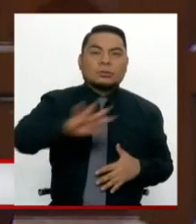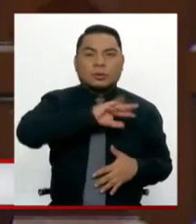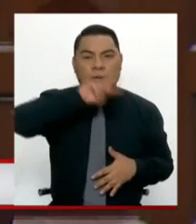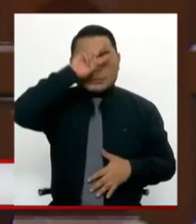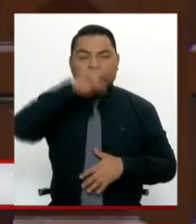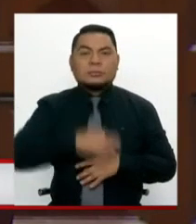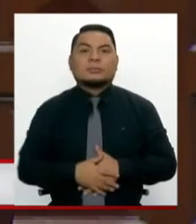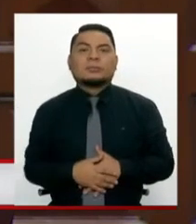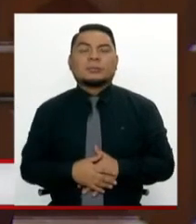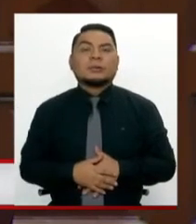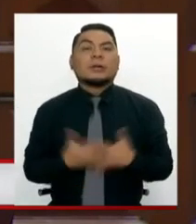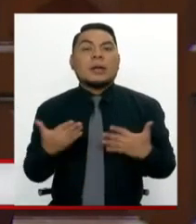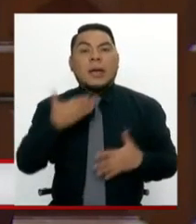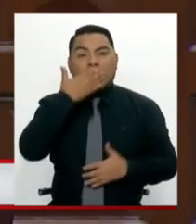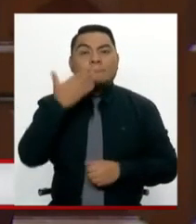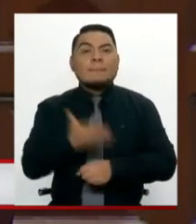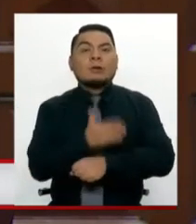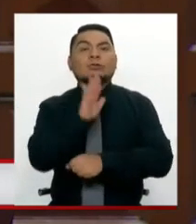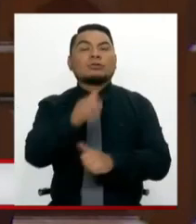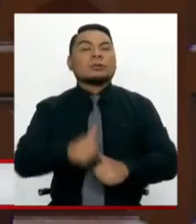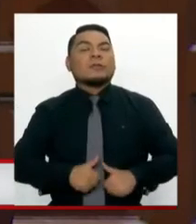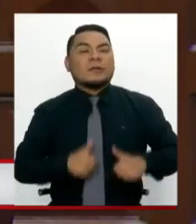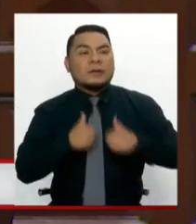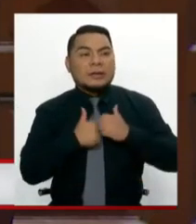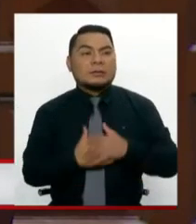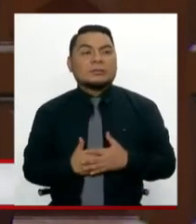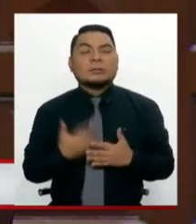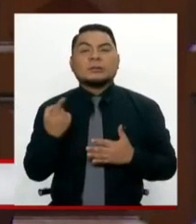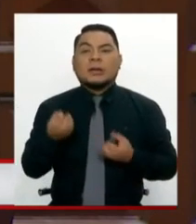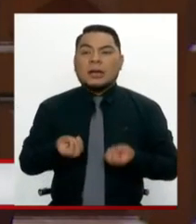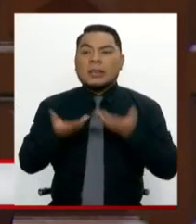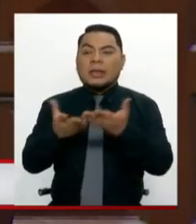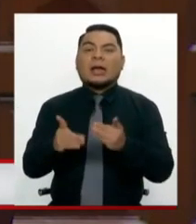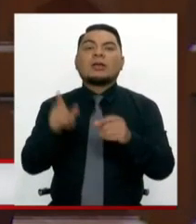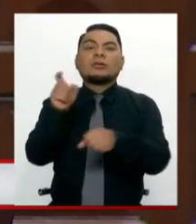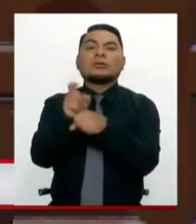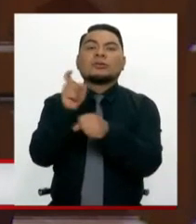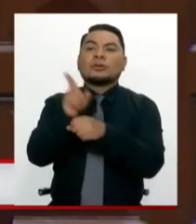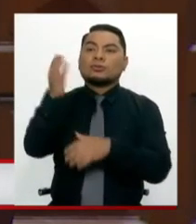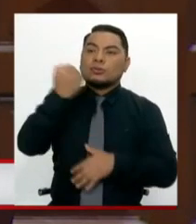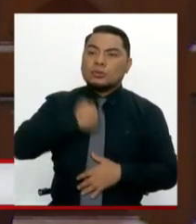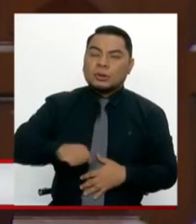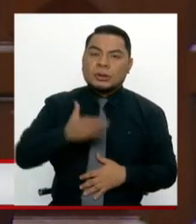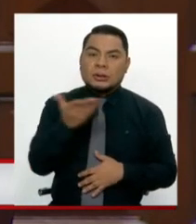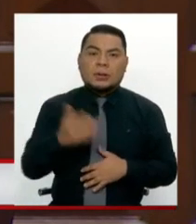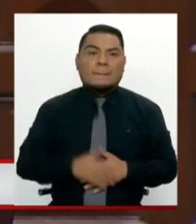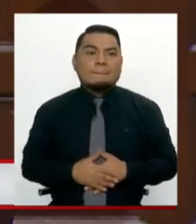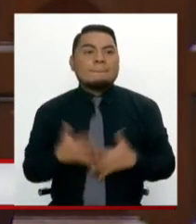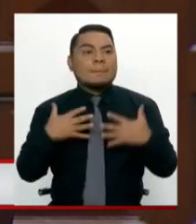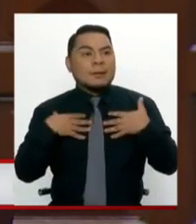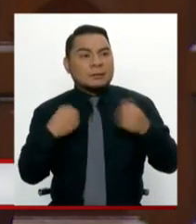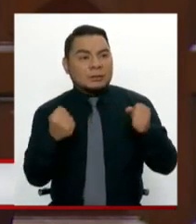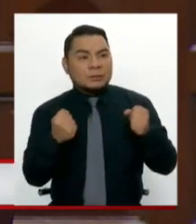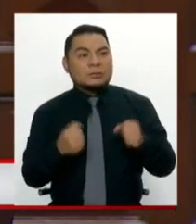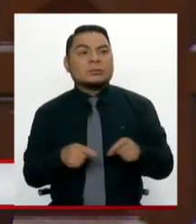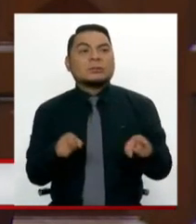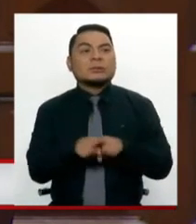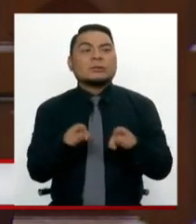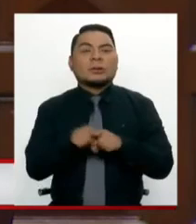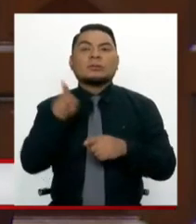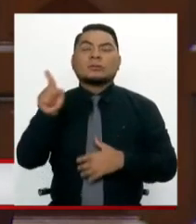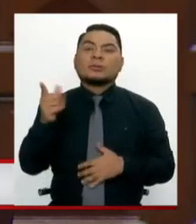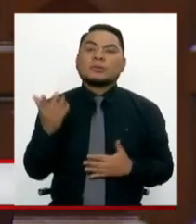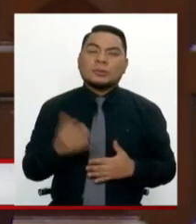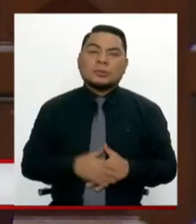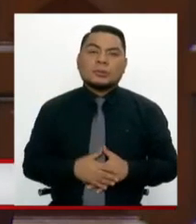nuestro territorio a mejorar sus vidas, a brindarles educación a sus hijas e hijos, salud a sus